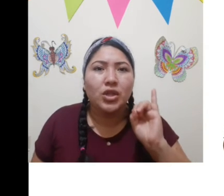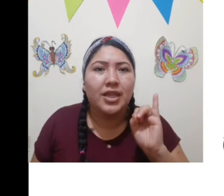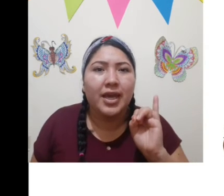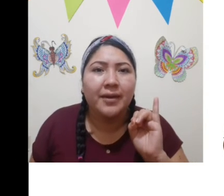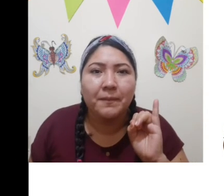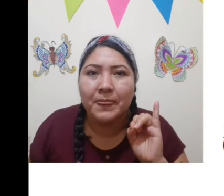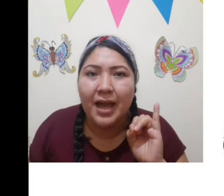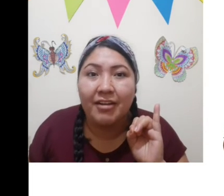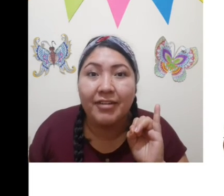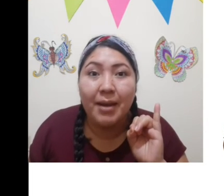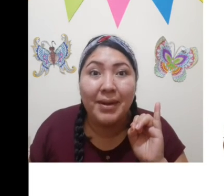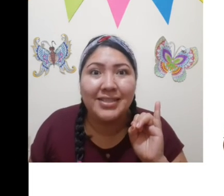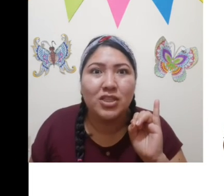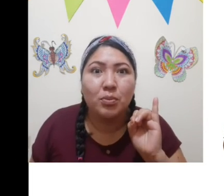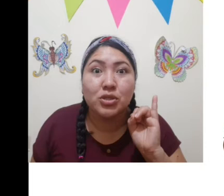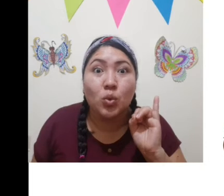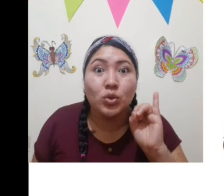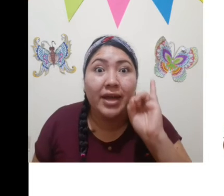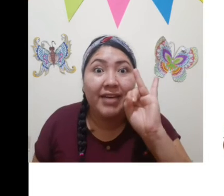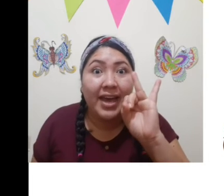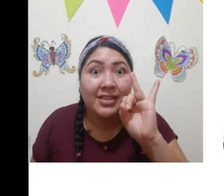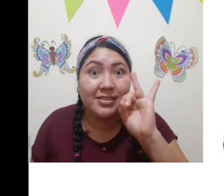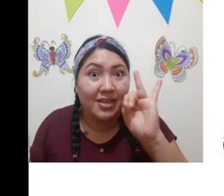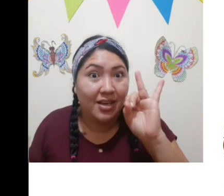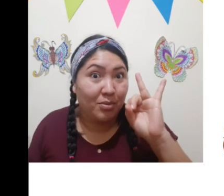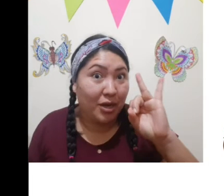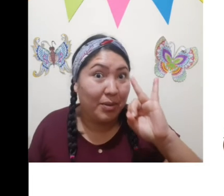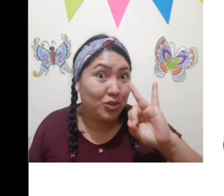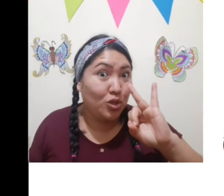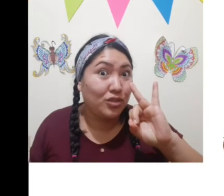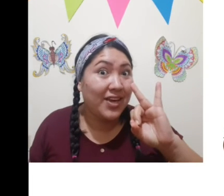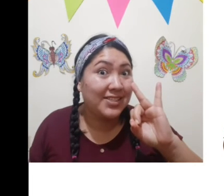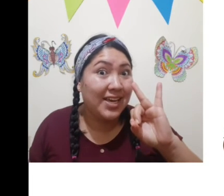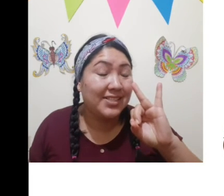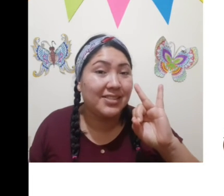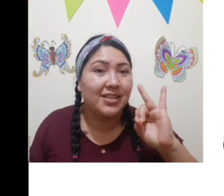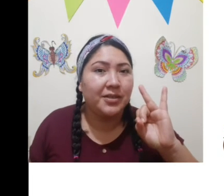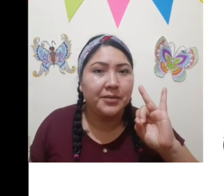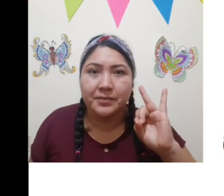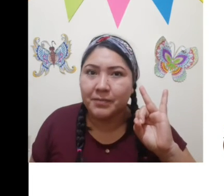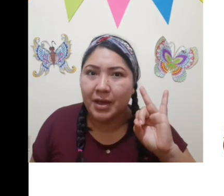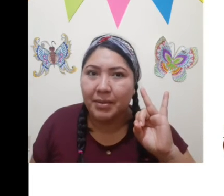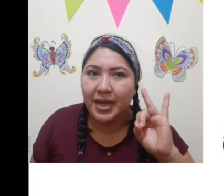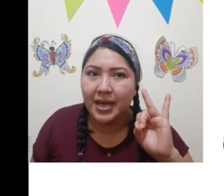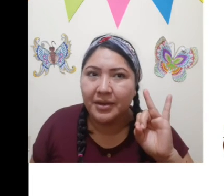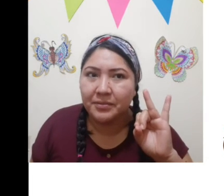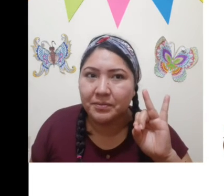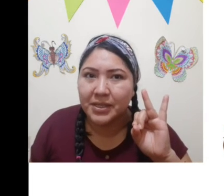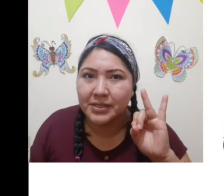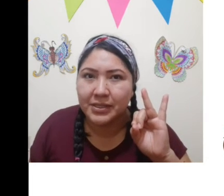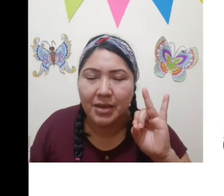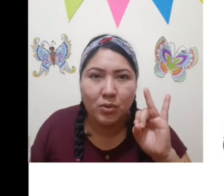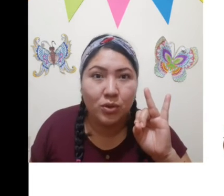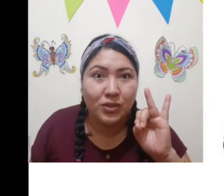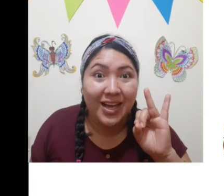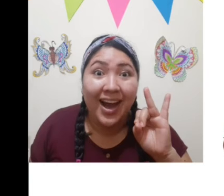donde habrá aparecido por segunda vez porque apareció dos veces a ver